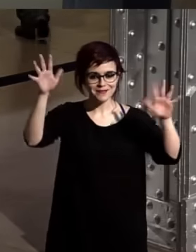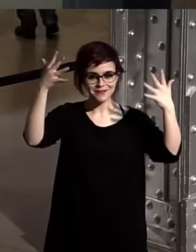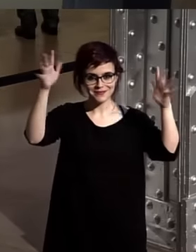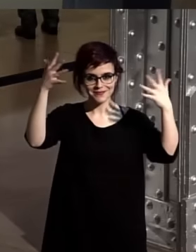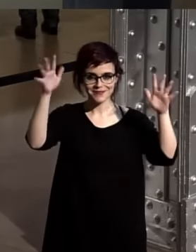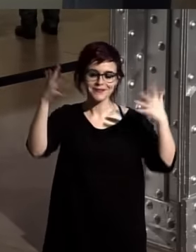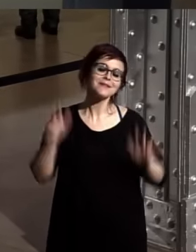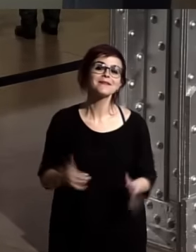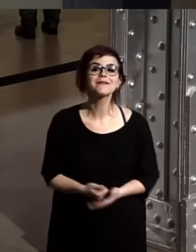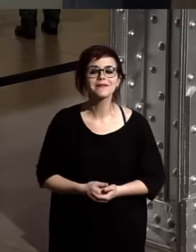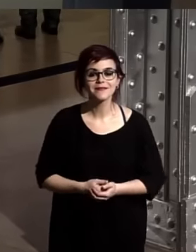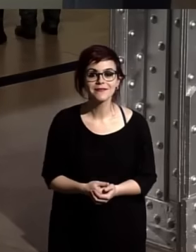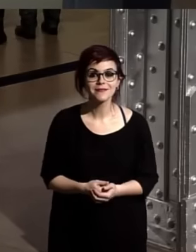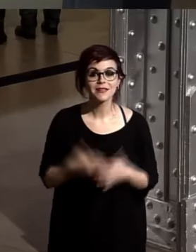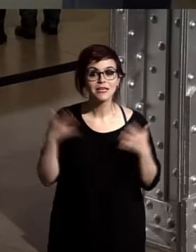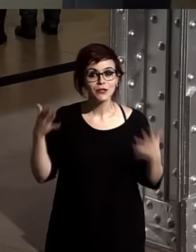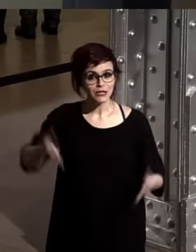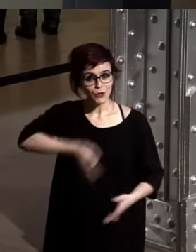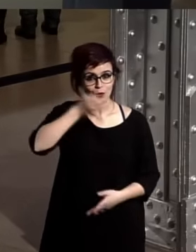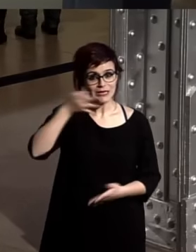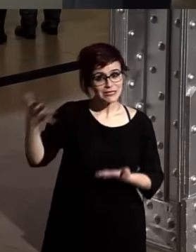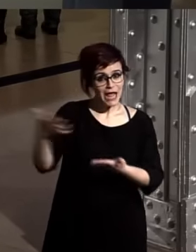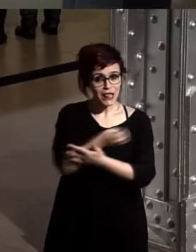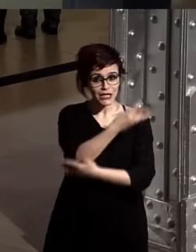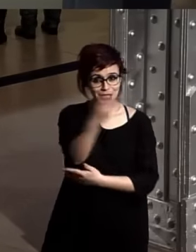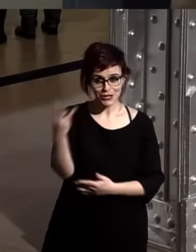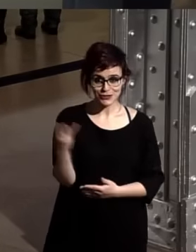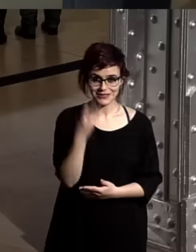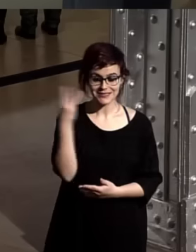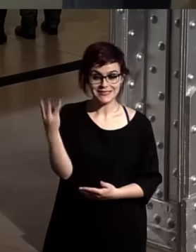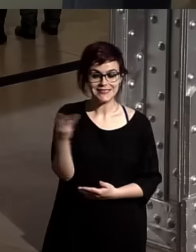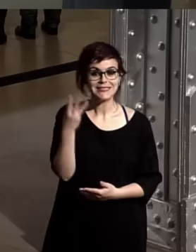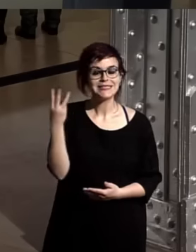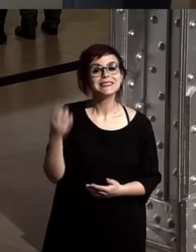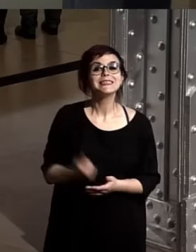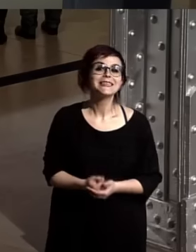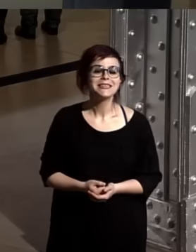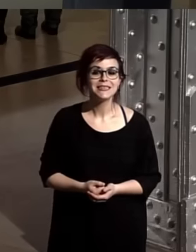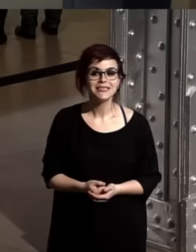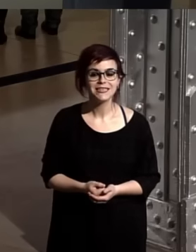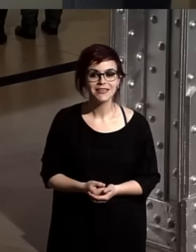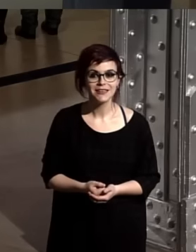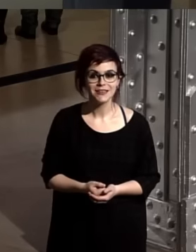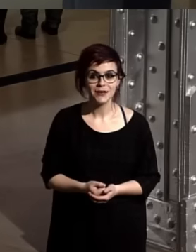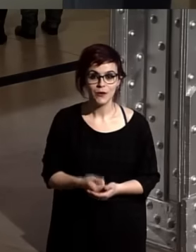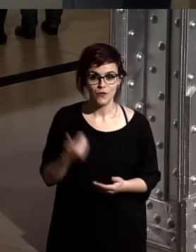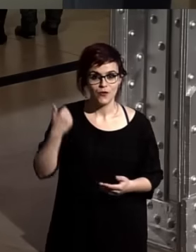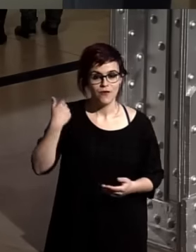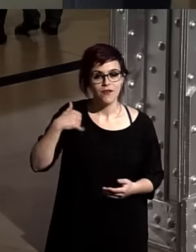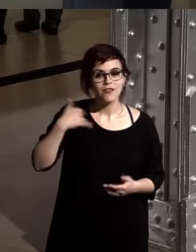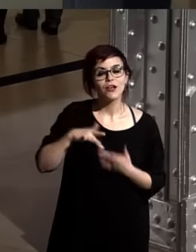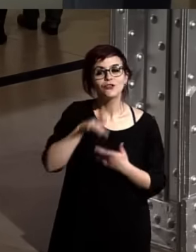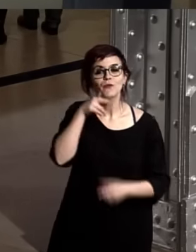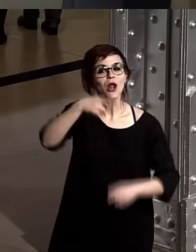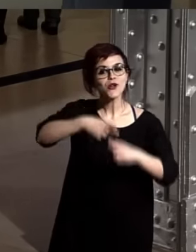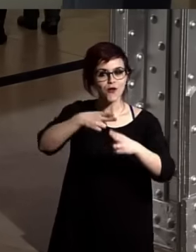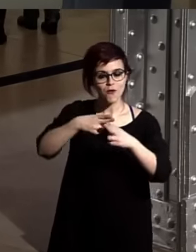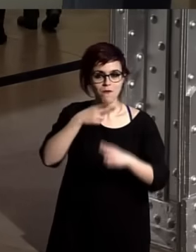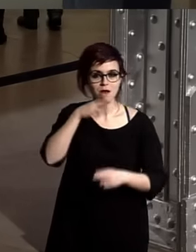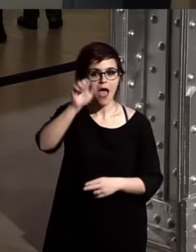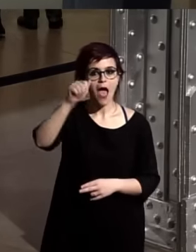gracias buenas tardes a los tres y América Valenzuela es bueno Yo soy América Valenzuela os